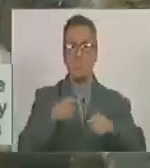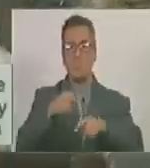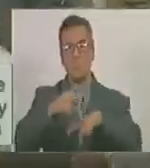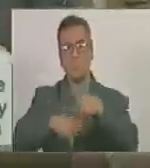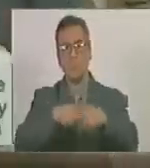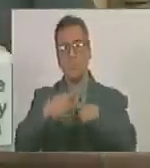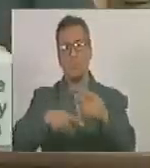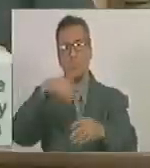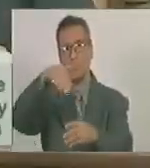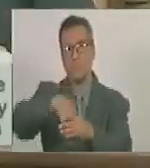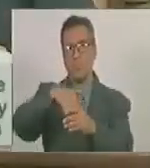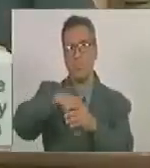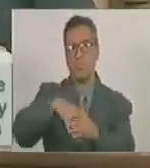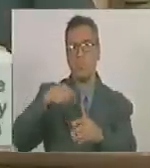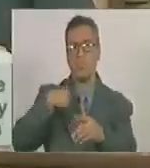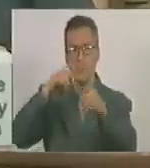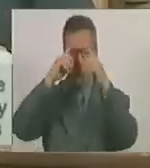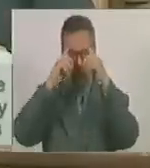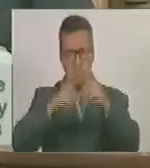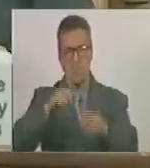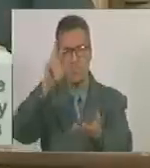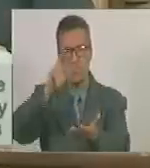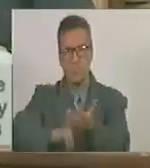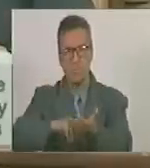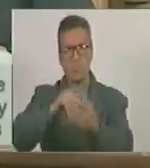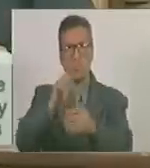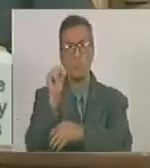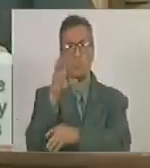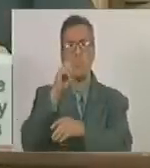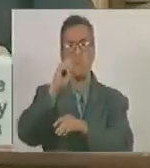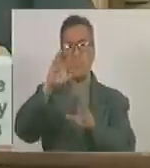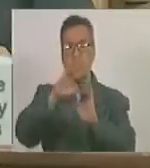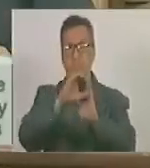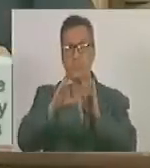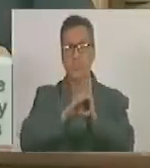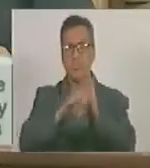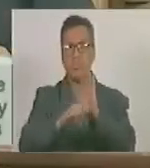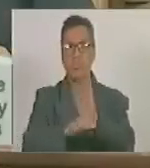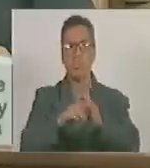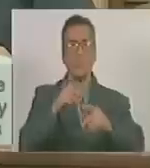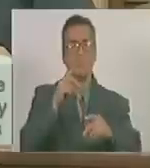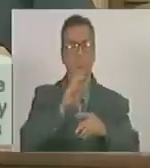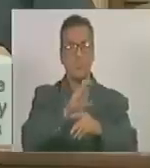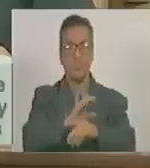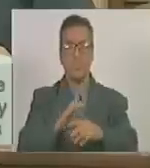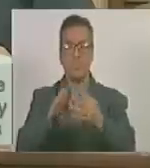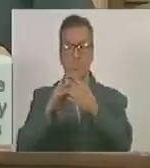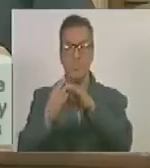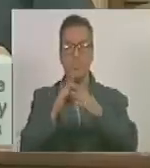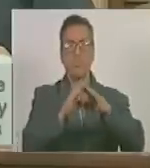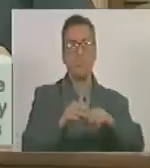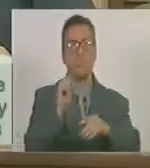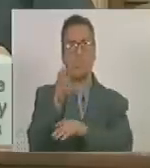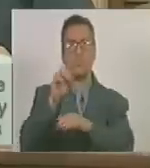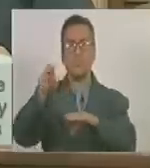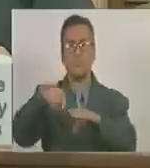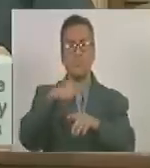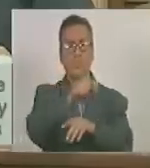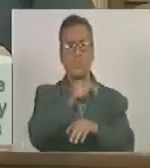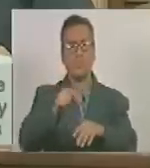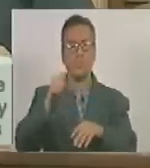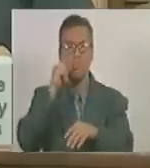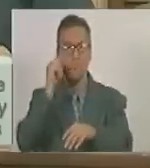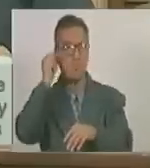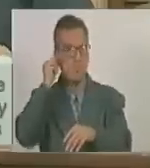proceso electoral definidos y aprobados por la Asamblea Constitutiva Comunitaria y la Asamblea de Ciudadanas y